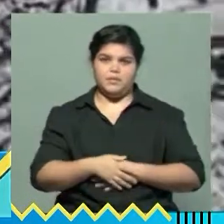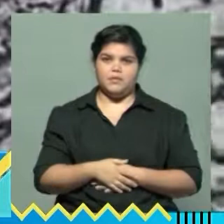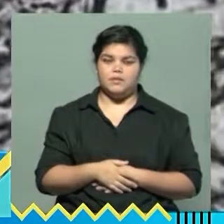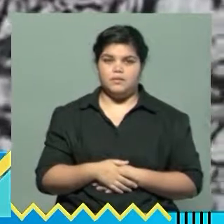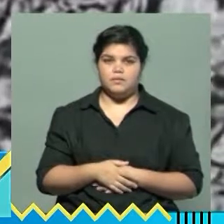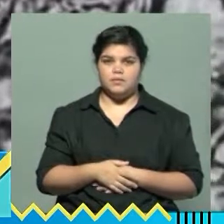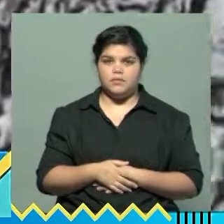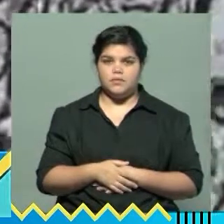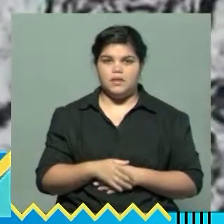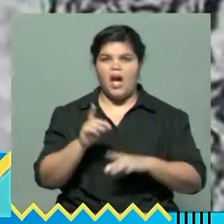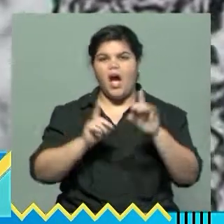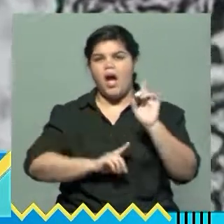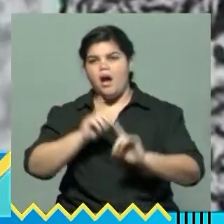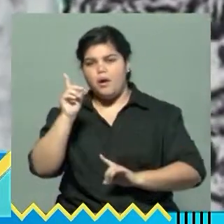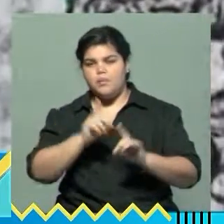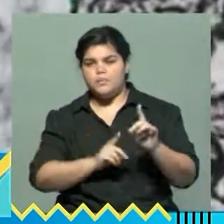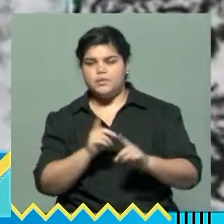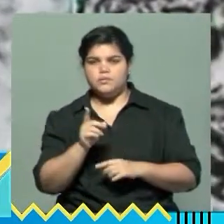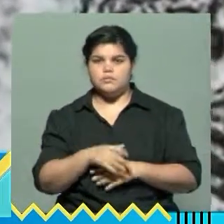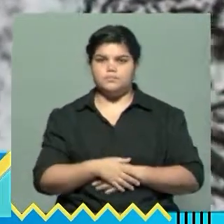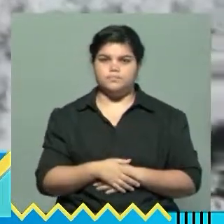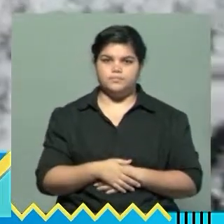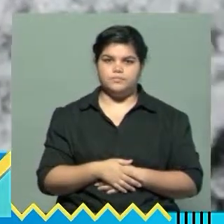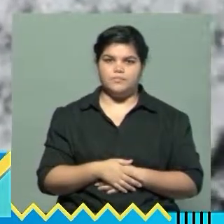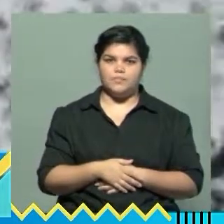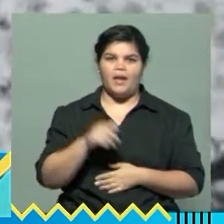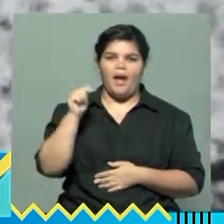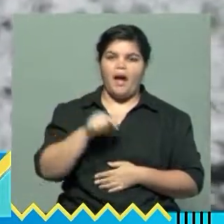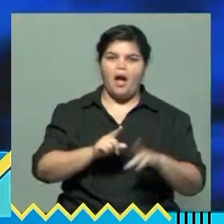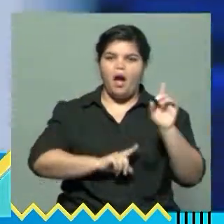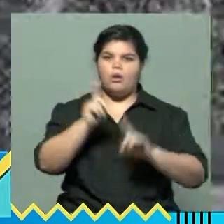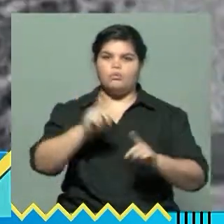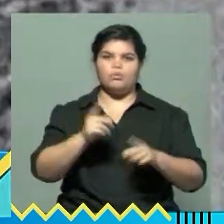y tal vez algunas de esas maneras están algo infladas hoy por hoy.